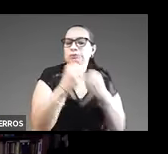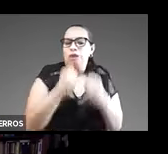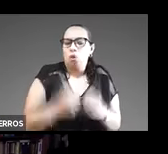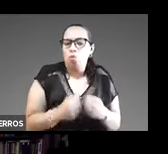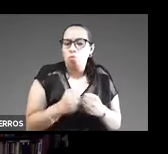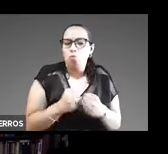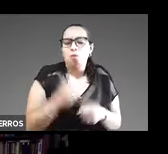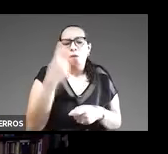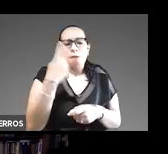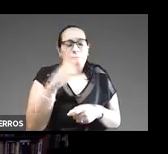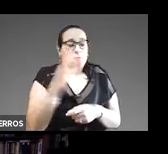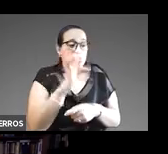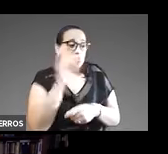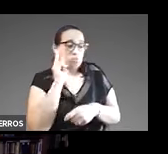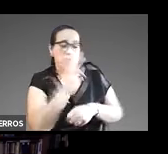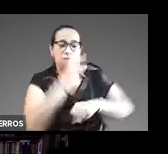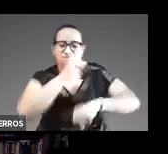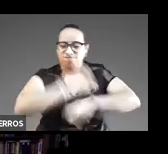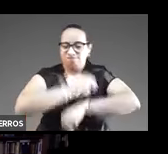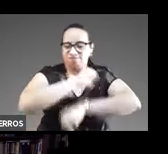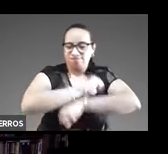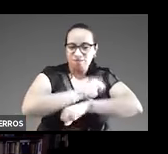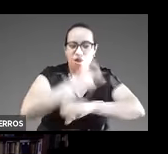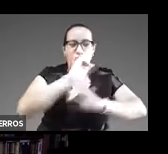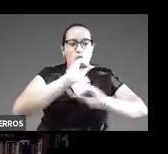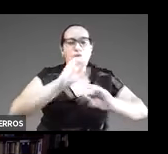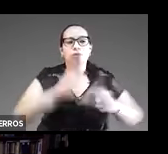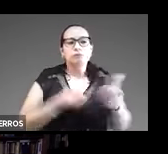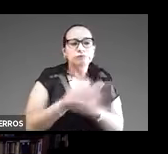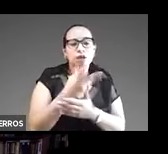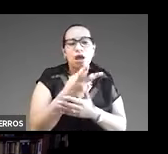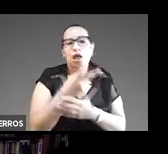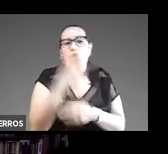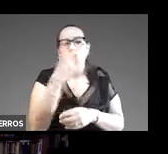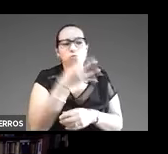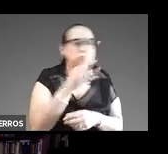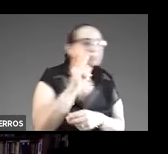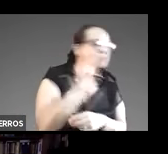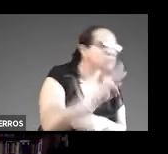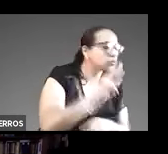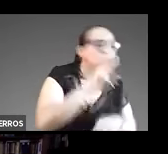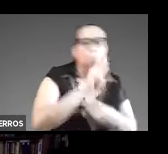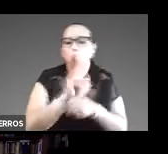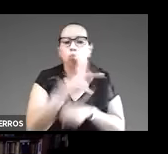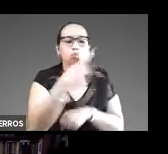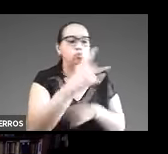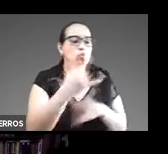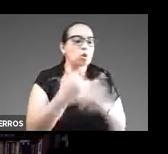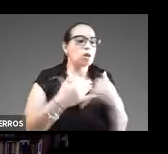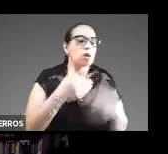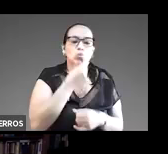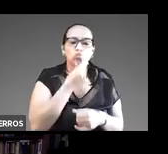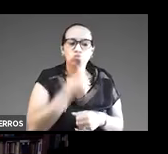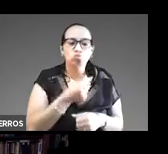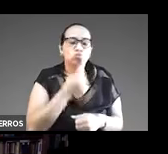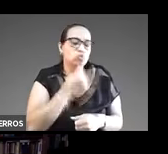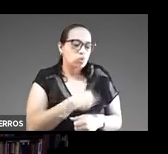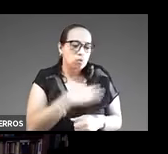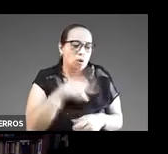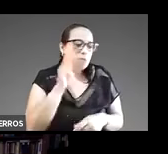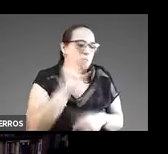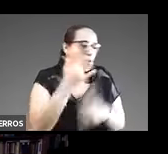que aunque tú estés mirando por la ventana o salgas cada 2 minutos y veas si tu hijo juega o patea una pelota, tú sepas que